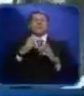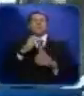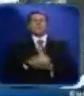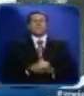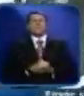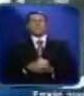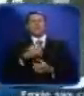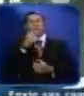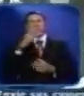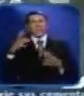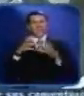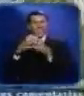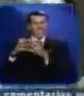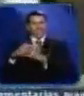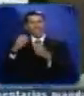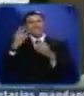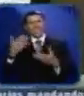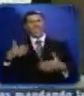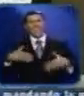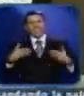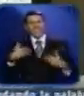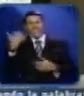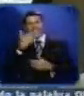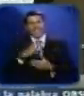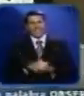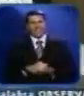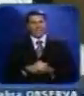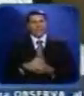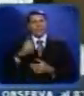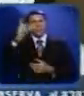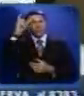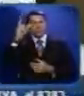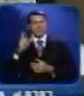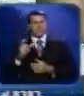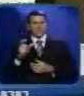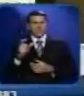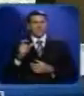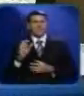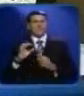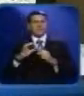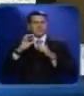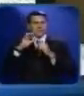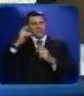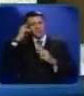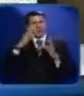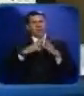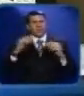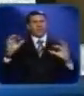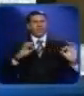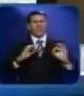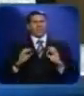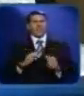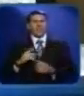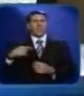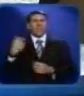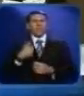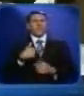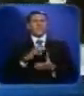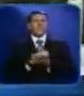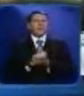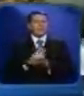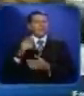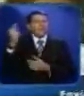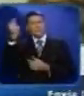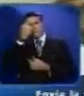para ofrecer simplemente lo mejor. Hay una persona que para mí es muy especial, y por supuesto para todos los actores, que es nuestra